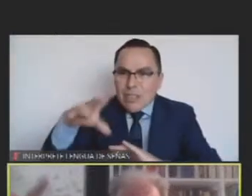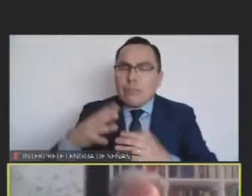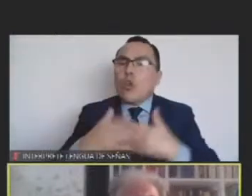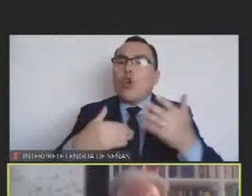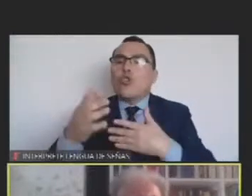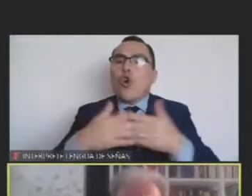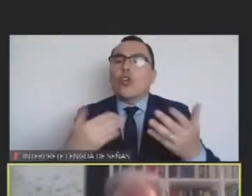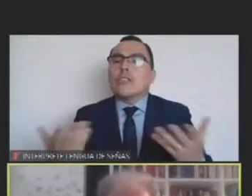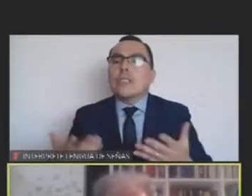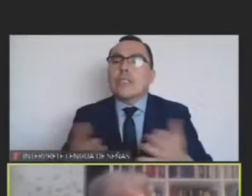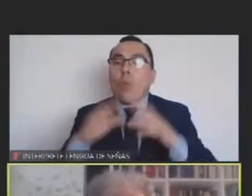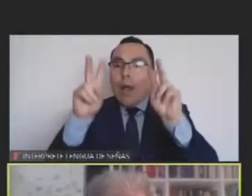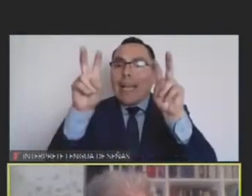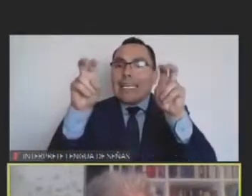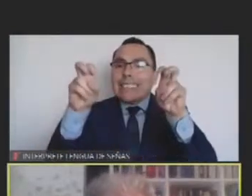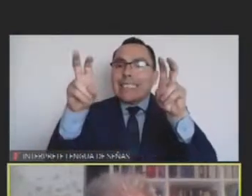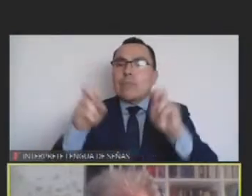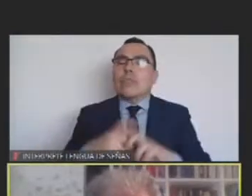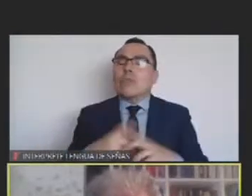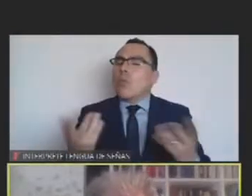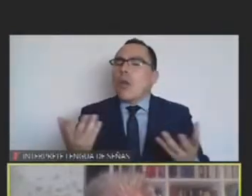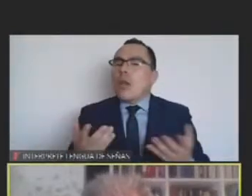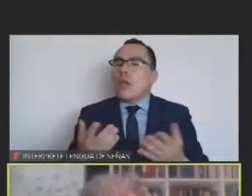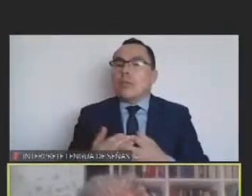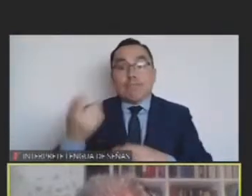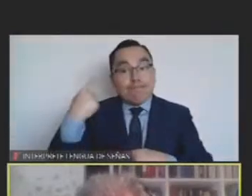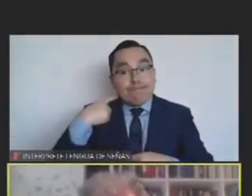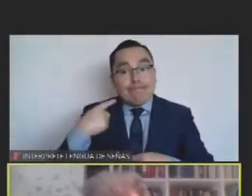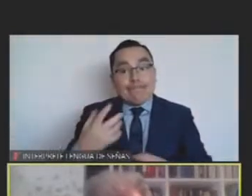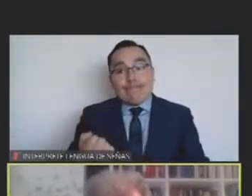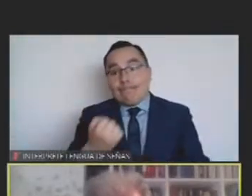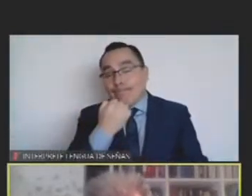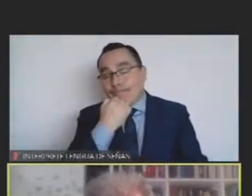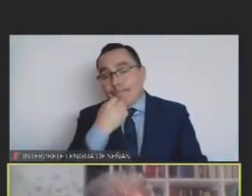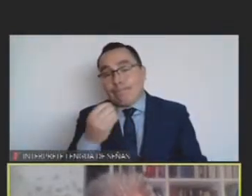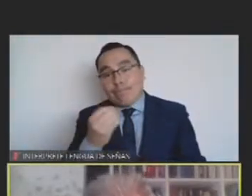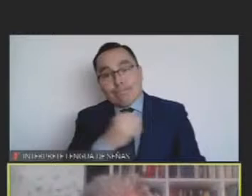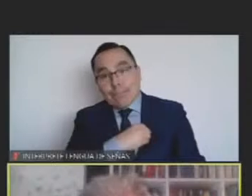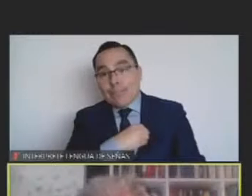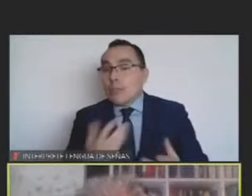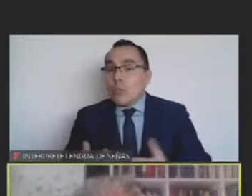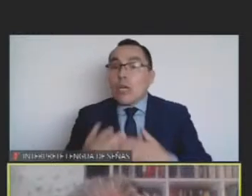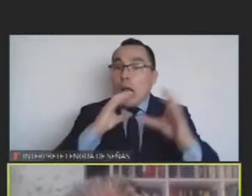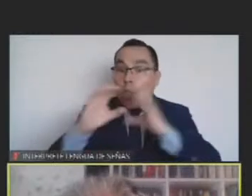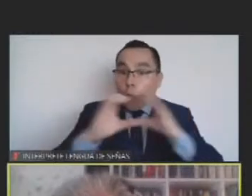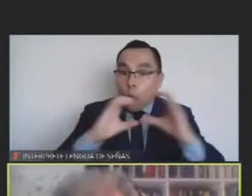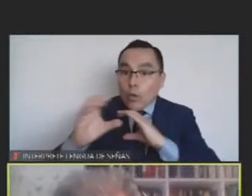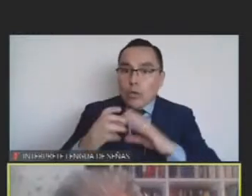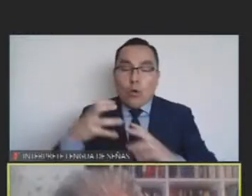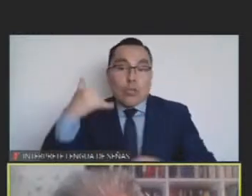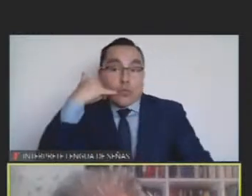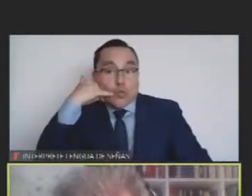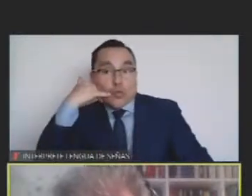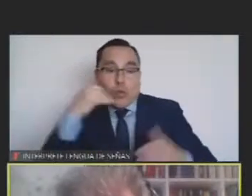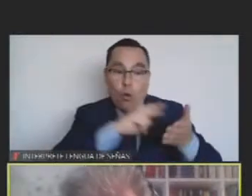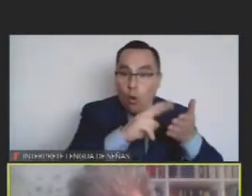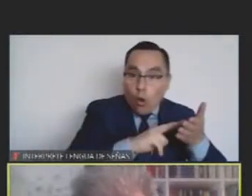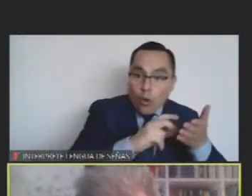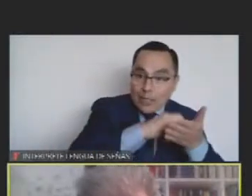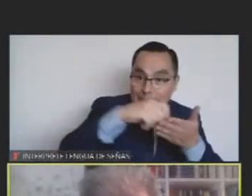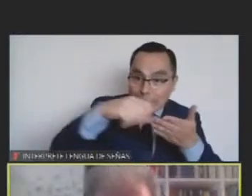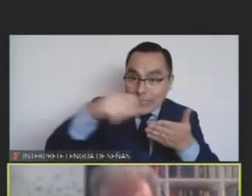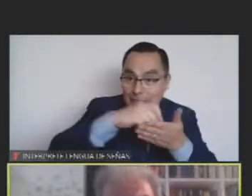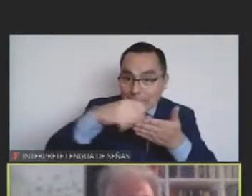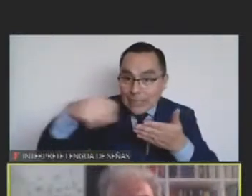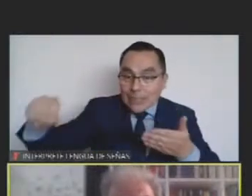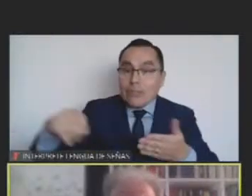sino que el tema que se estaba tratando. Y desgraciadamente, ¿no es cierto?, las comunicaciones escritas o telefónicas,